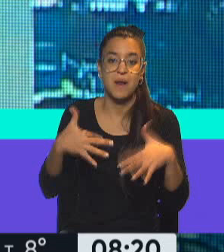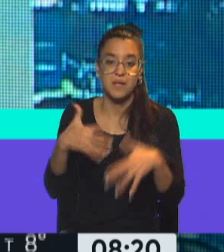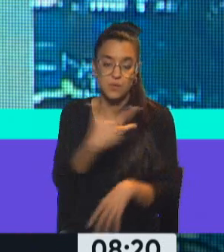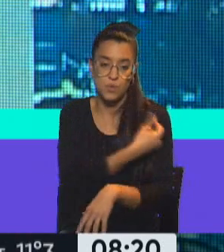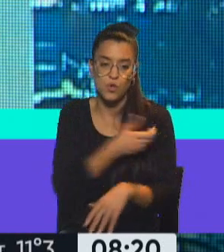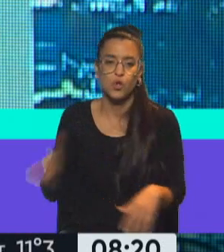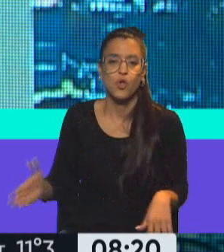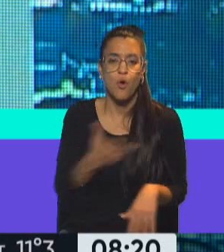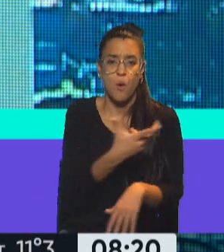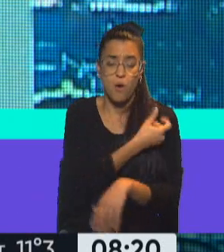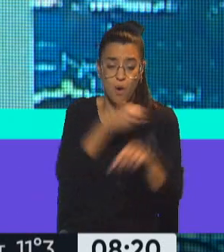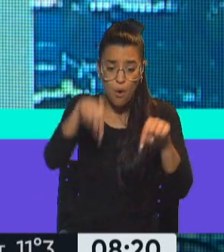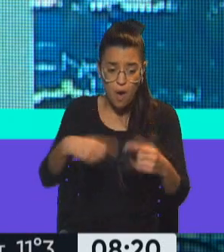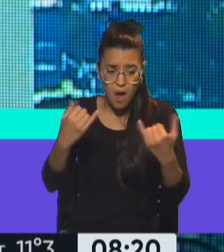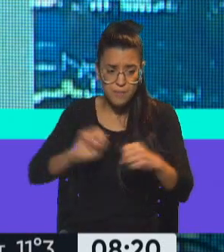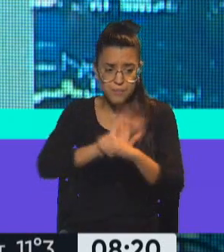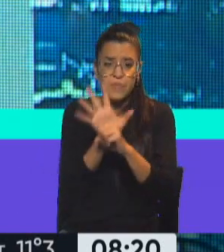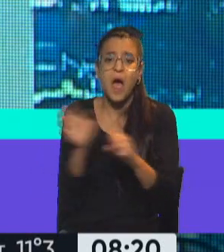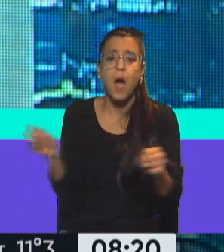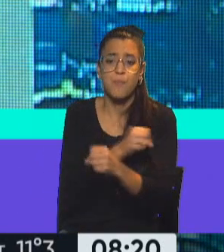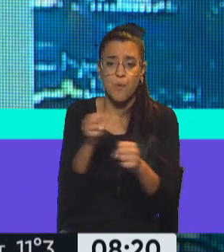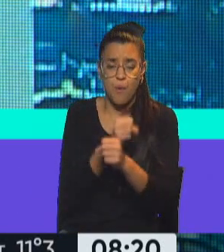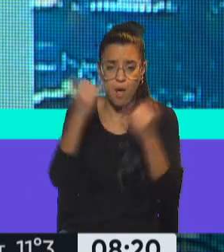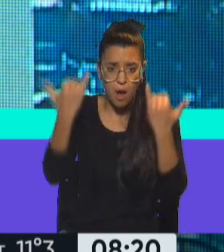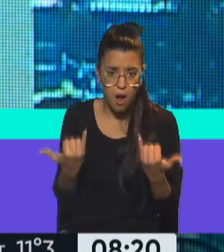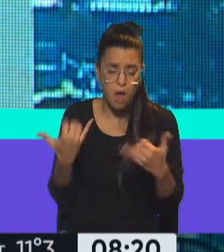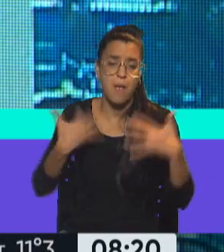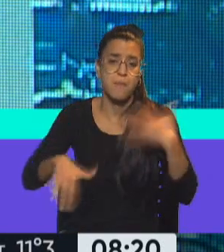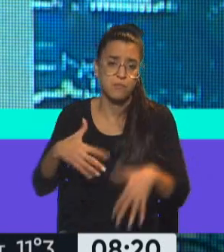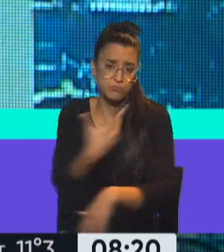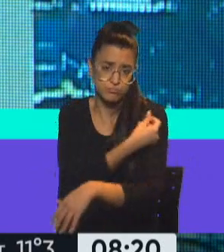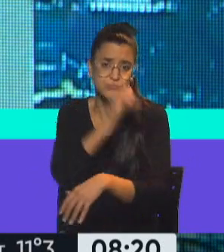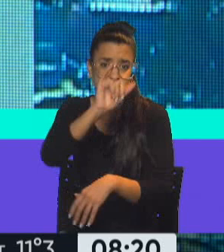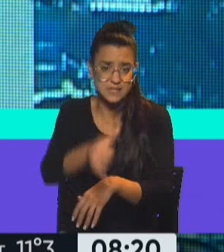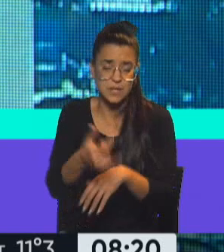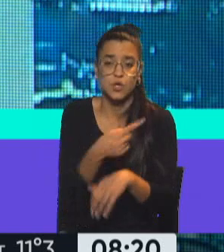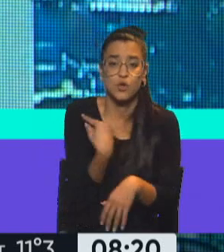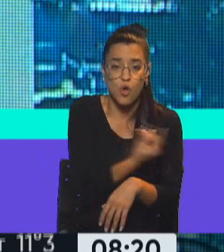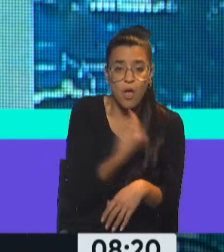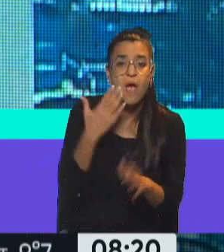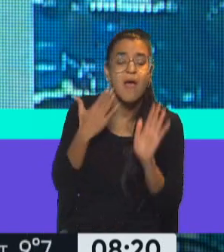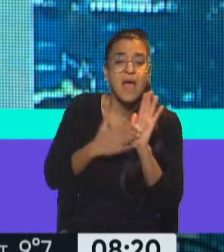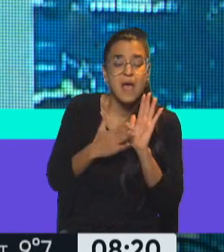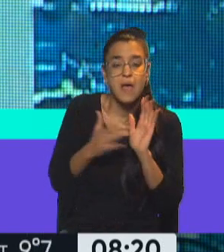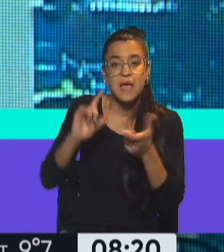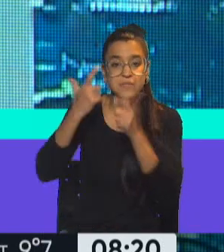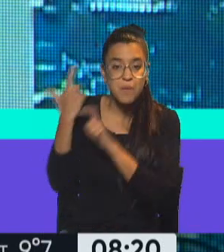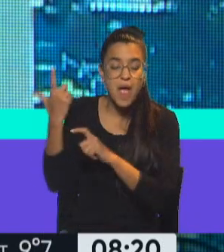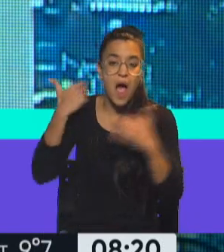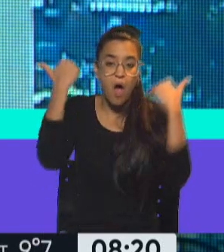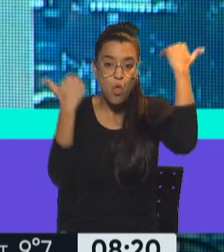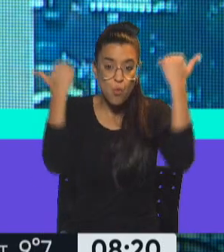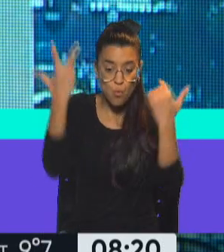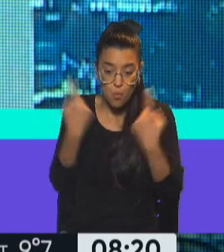vacuna. Todas las vacunas que hoy tenemos de COVID están aprobadas en su uso bajo emergencia. Nosotros tenemos experiencia en adultos, desde que empezamos